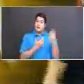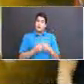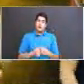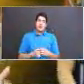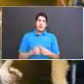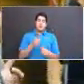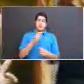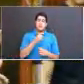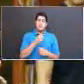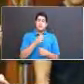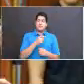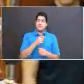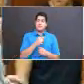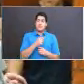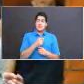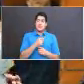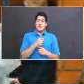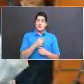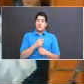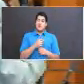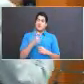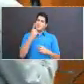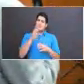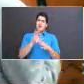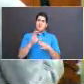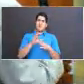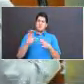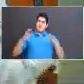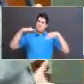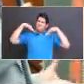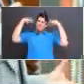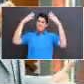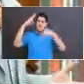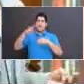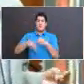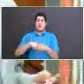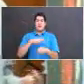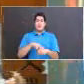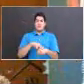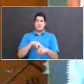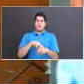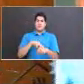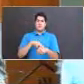es algo sobrenatural. Es decir, yo no estoy esperando una,